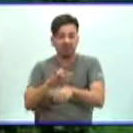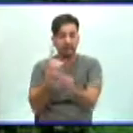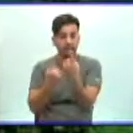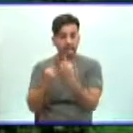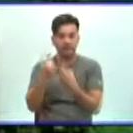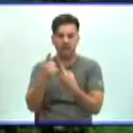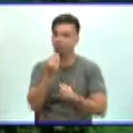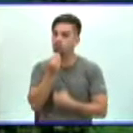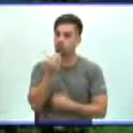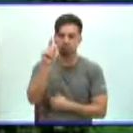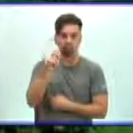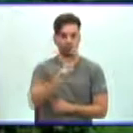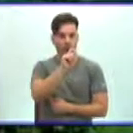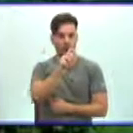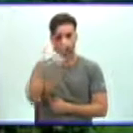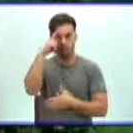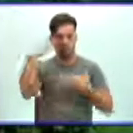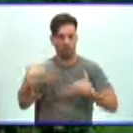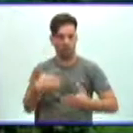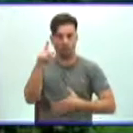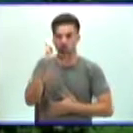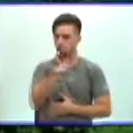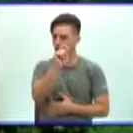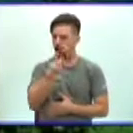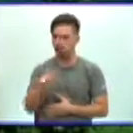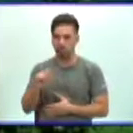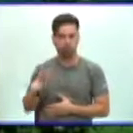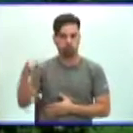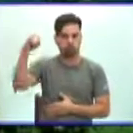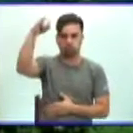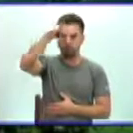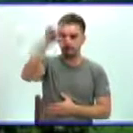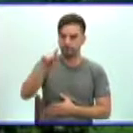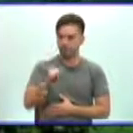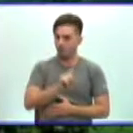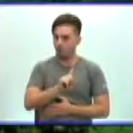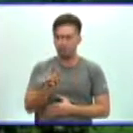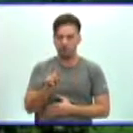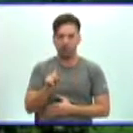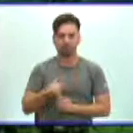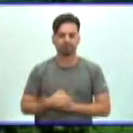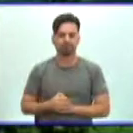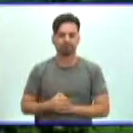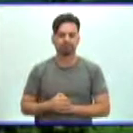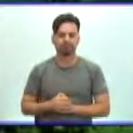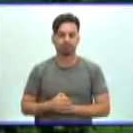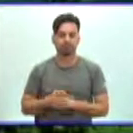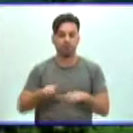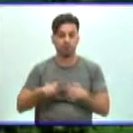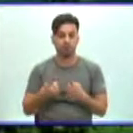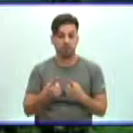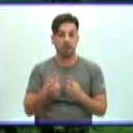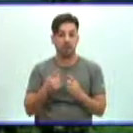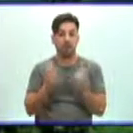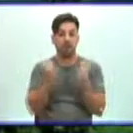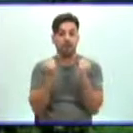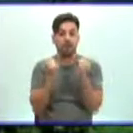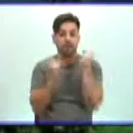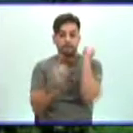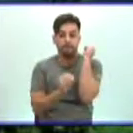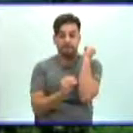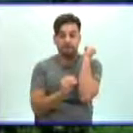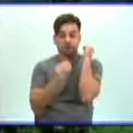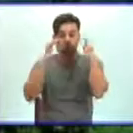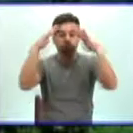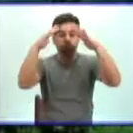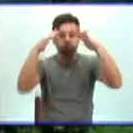de vehículos a partir de la situación de salud que presenta, pues la presión disminuye y esto puede afectar